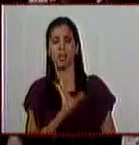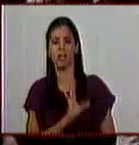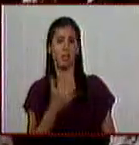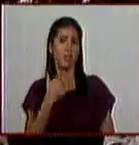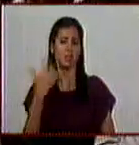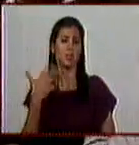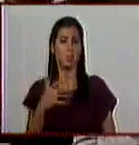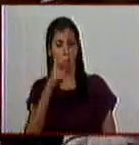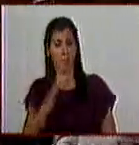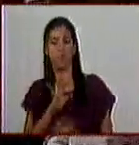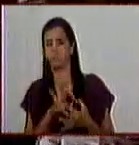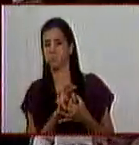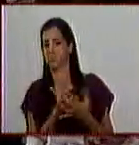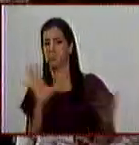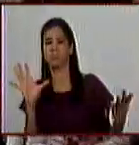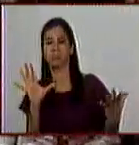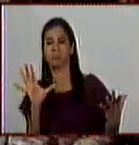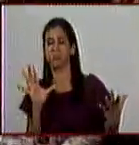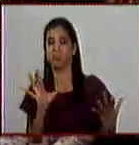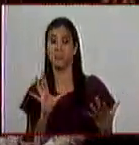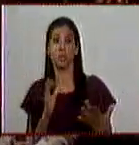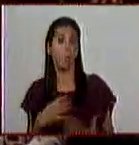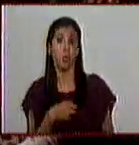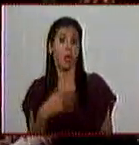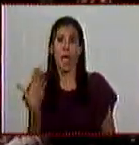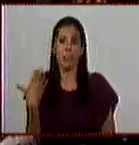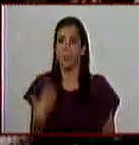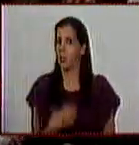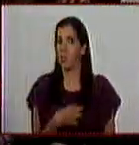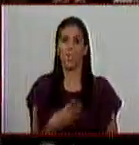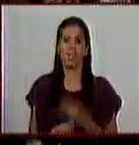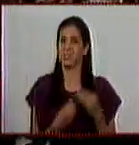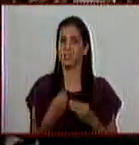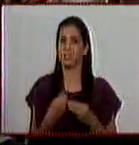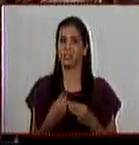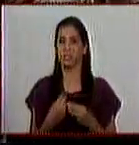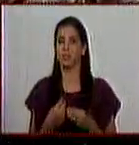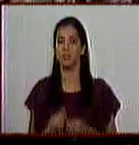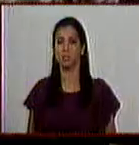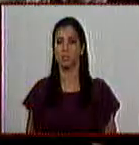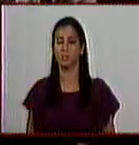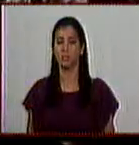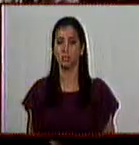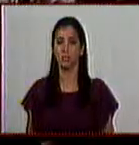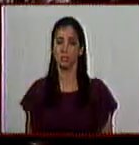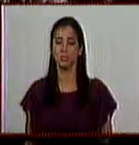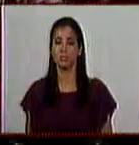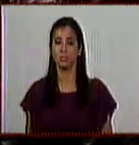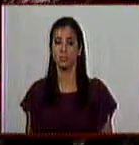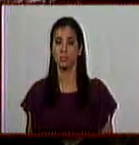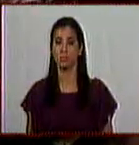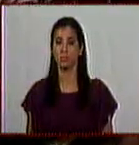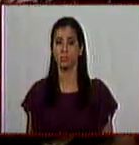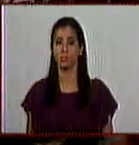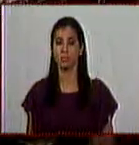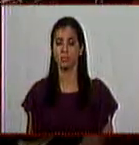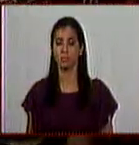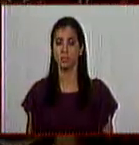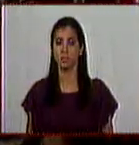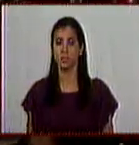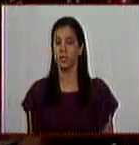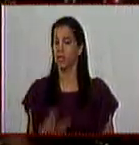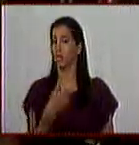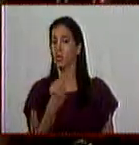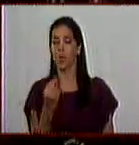social no la había podido hacer no tenía como con la hegemonía de la violencia y no